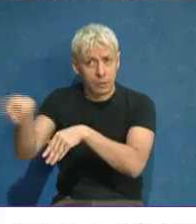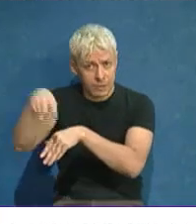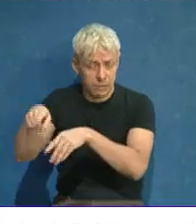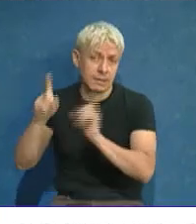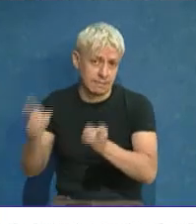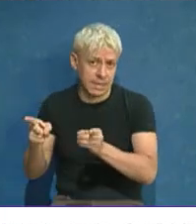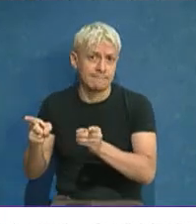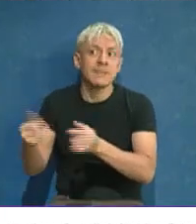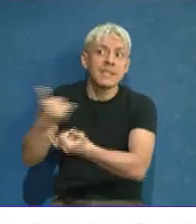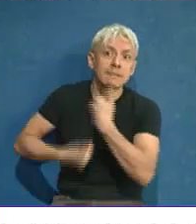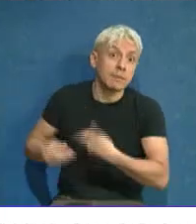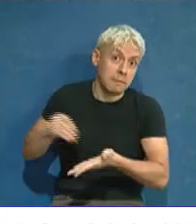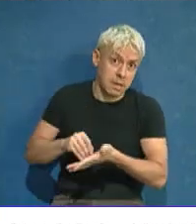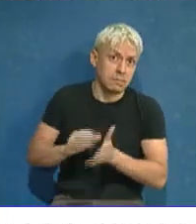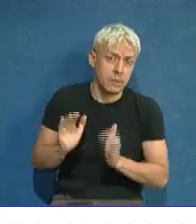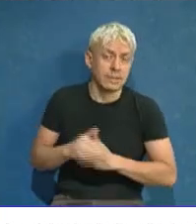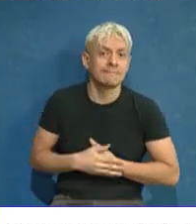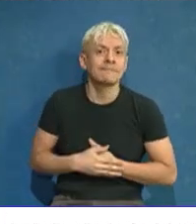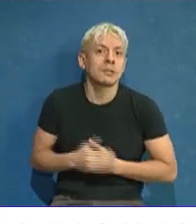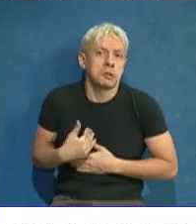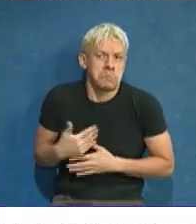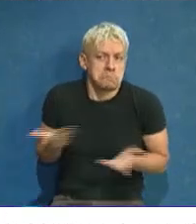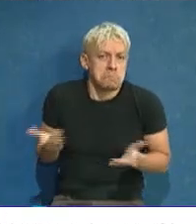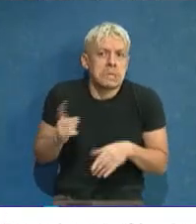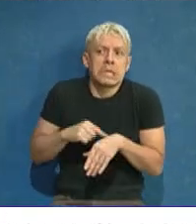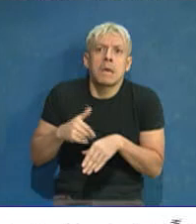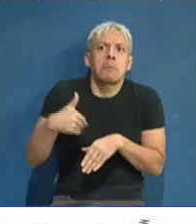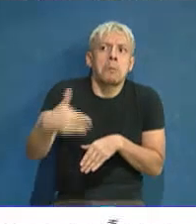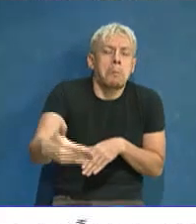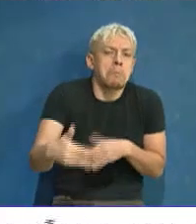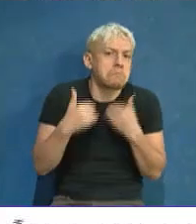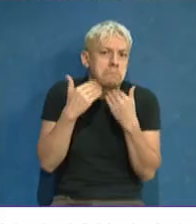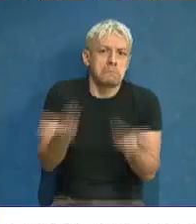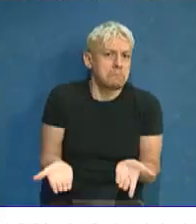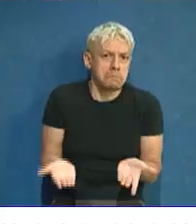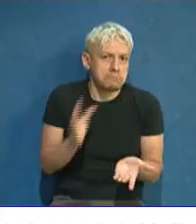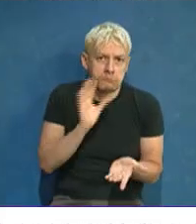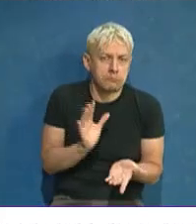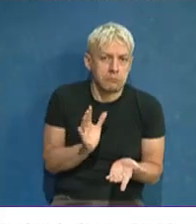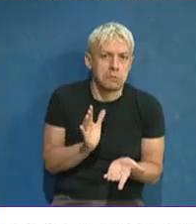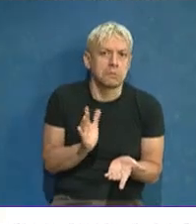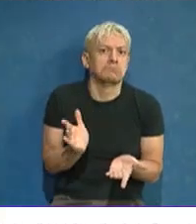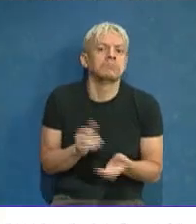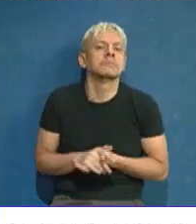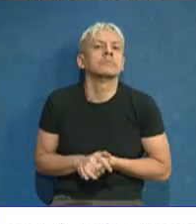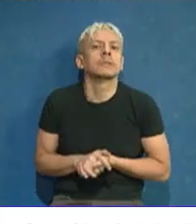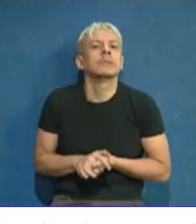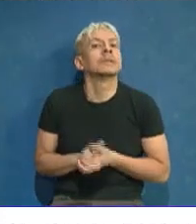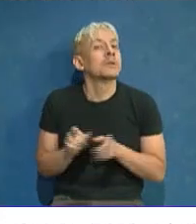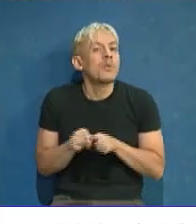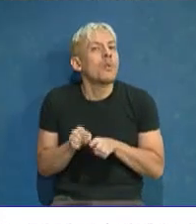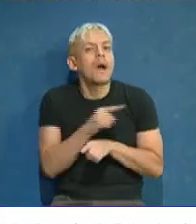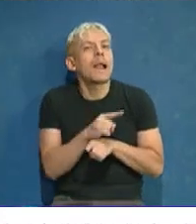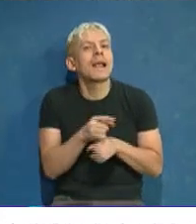algún dato yo no conozco los tiempos que ellos necesitan para hacer las determinaciones del caso lo mismo que la